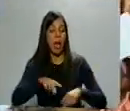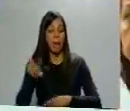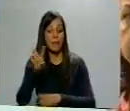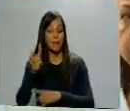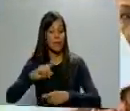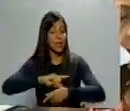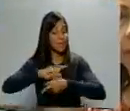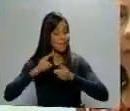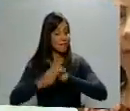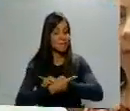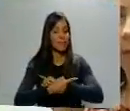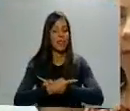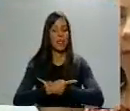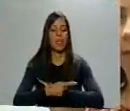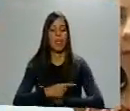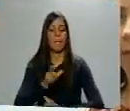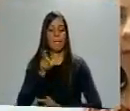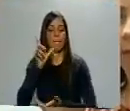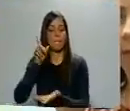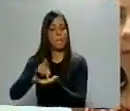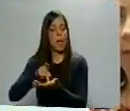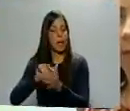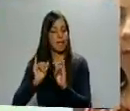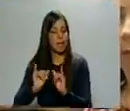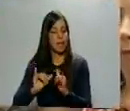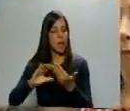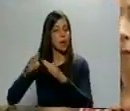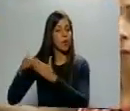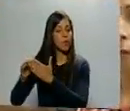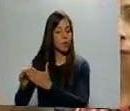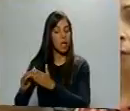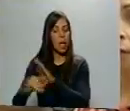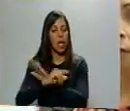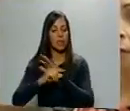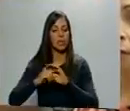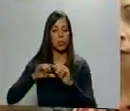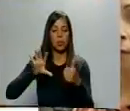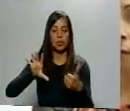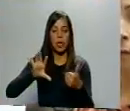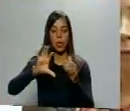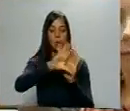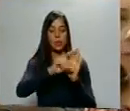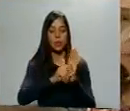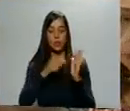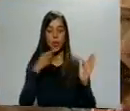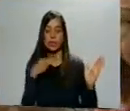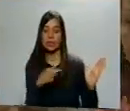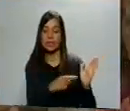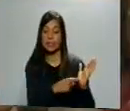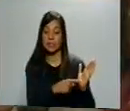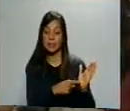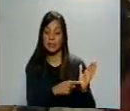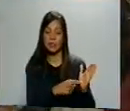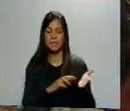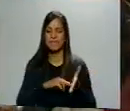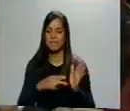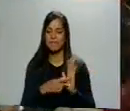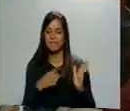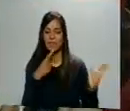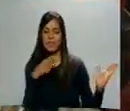República Bolivariana de Venezuela, como dice el artículo 6 de la Constitución, que